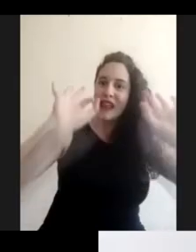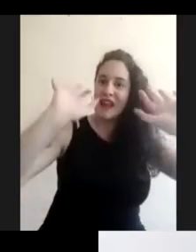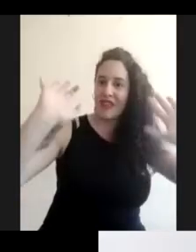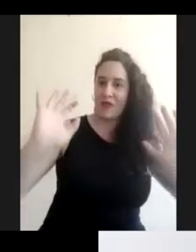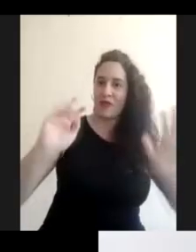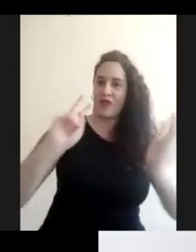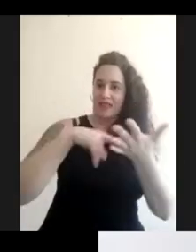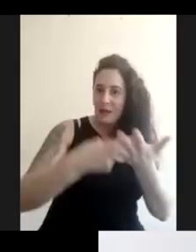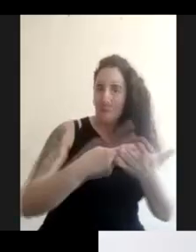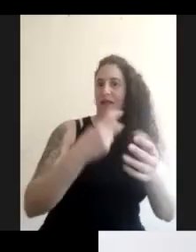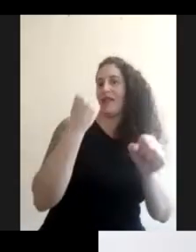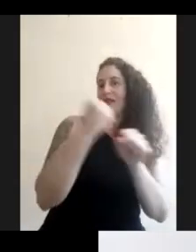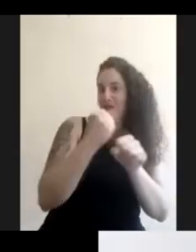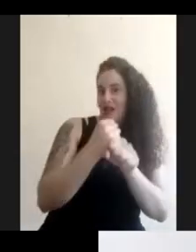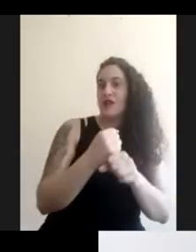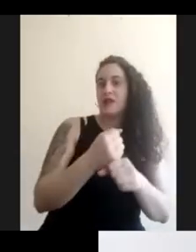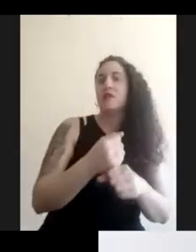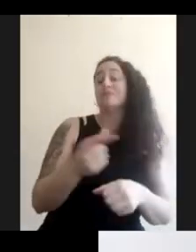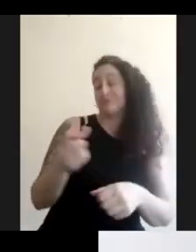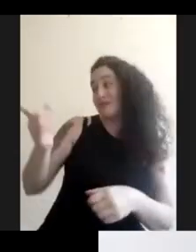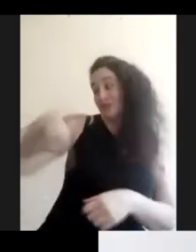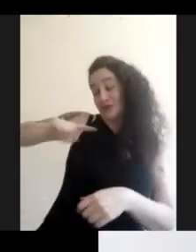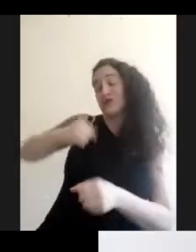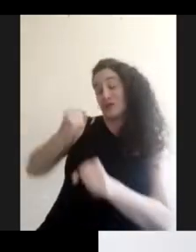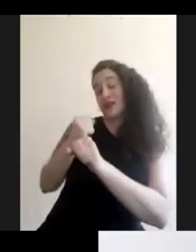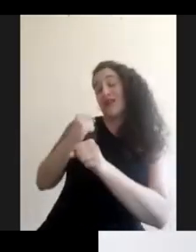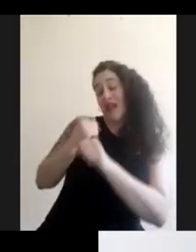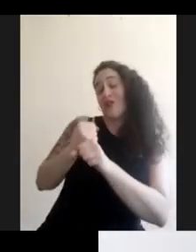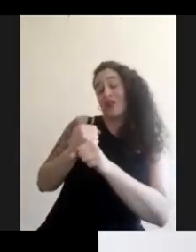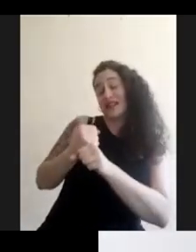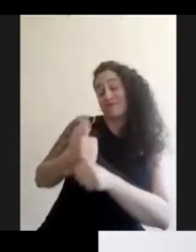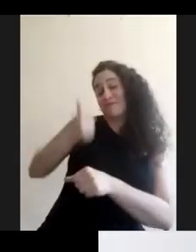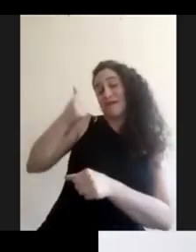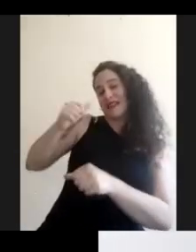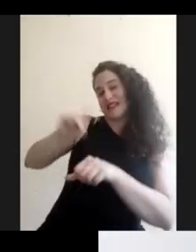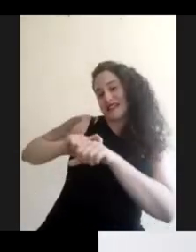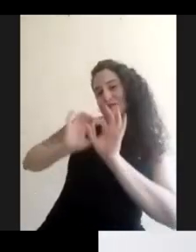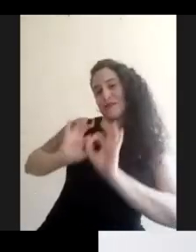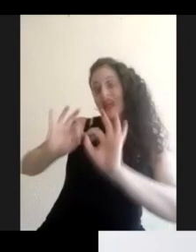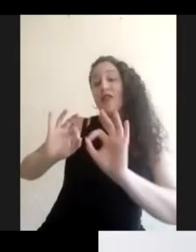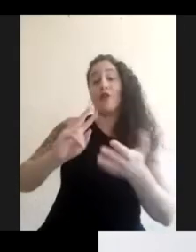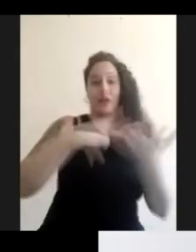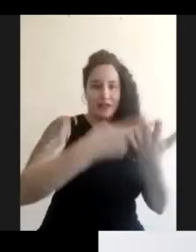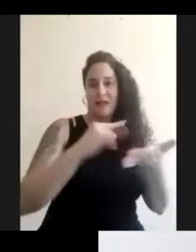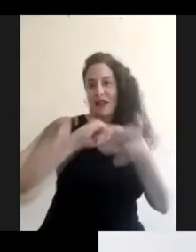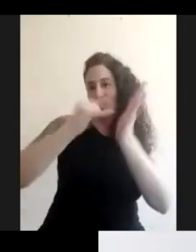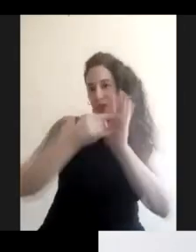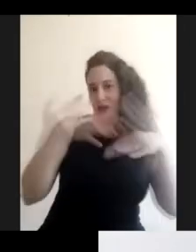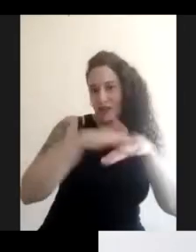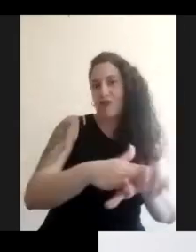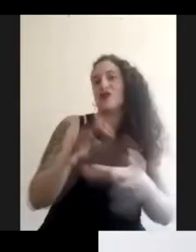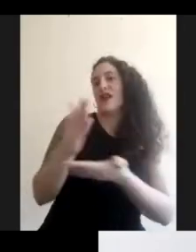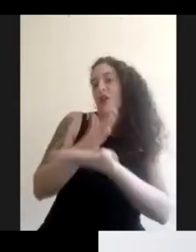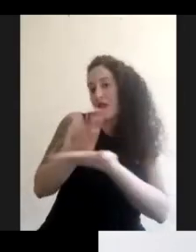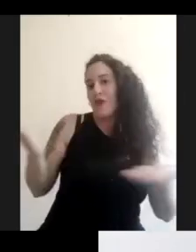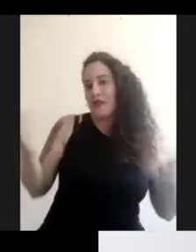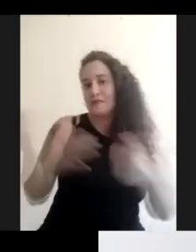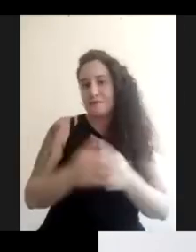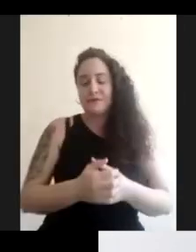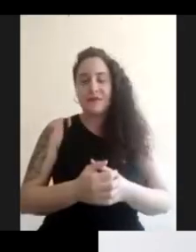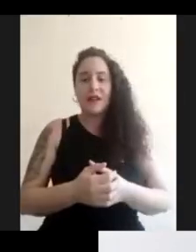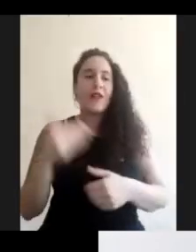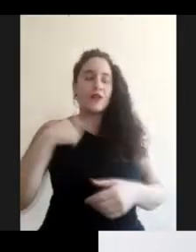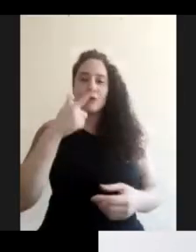y me quedo personal cualificado y especializado. Entonces yo me quedo un poco con mal sabor de boca de pensar, estáis 2 meses sin cobrar,